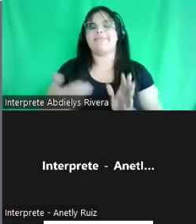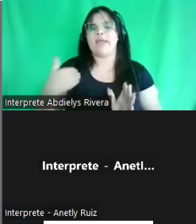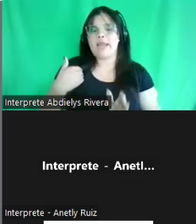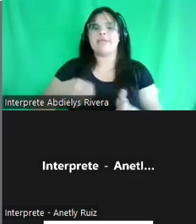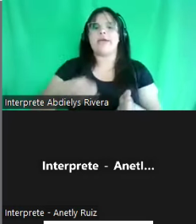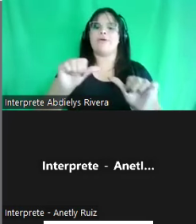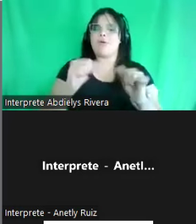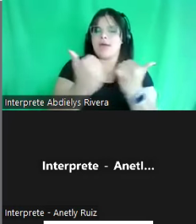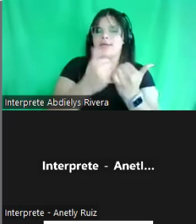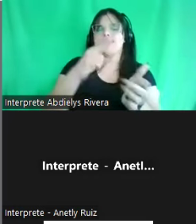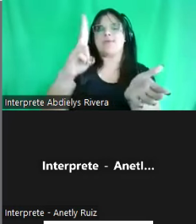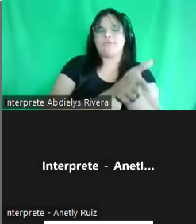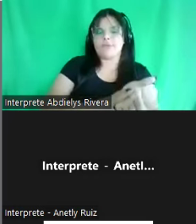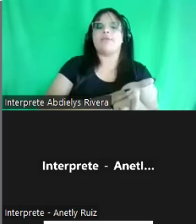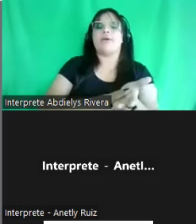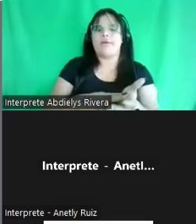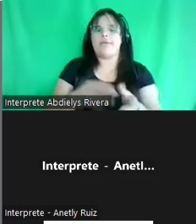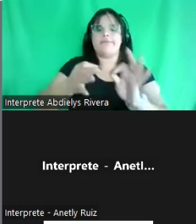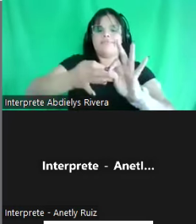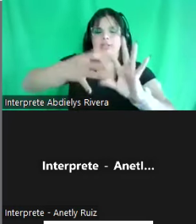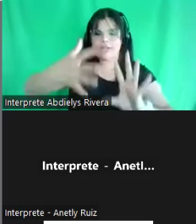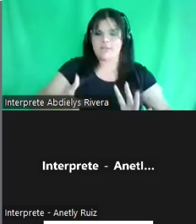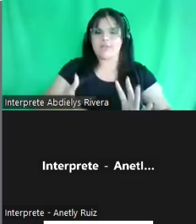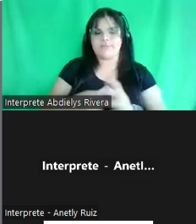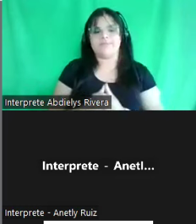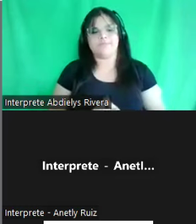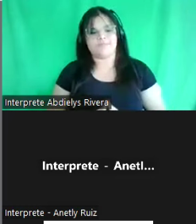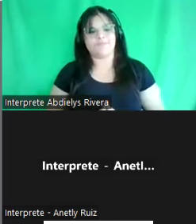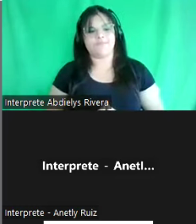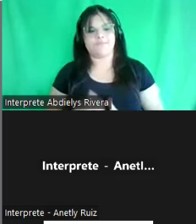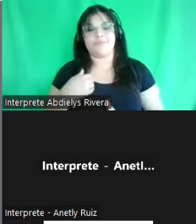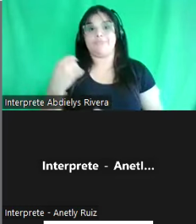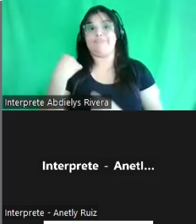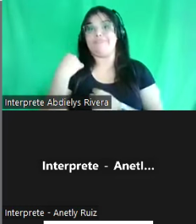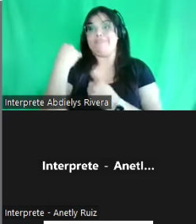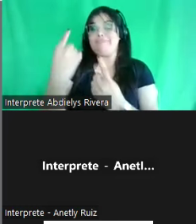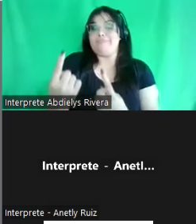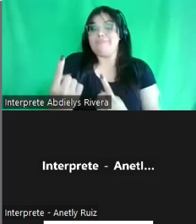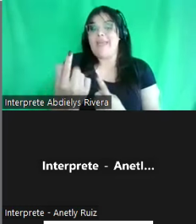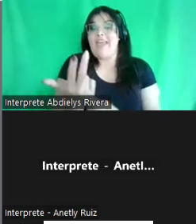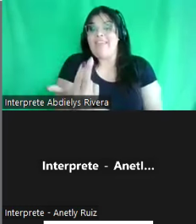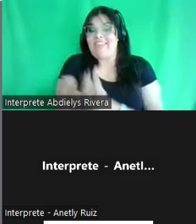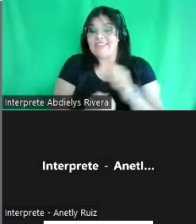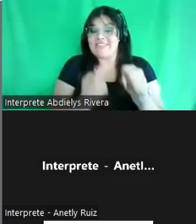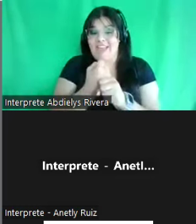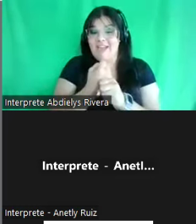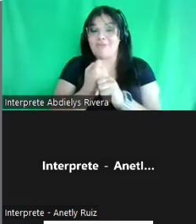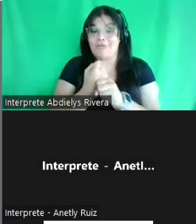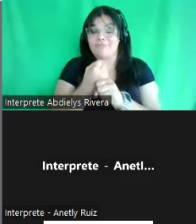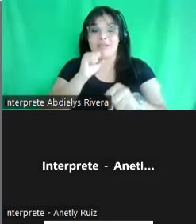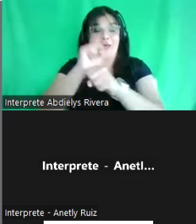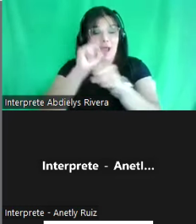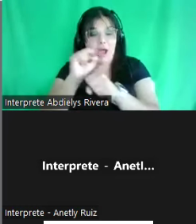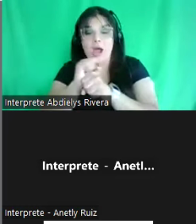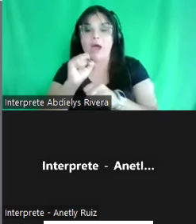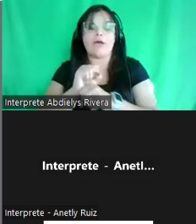Así que, ¿verdad? Vamos moviéndonos. Yo llevo como 13 años trabajando en la industria de la salud y esto